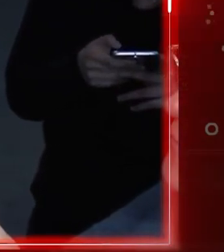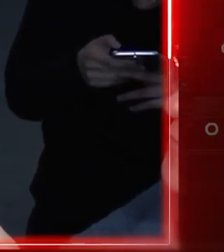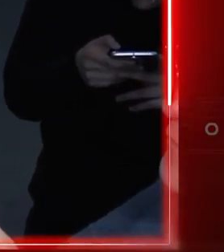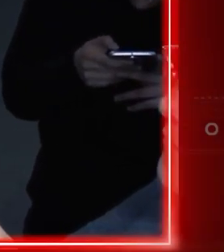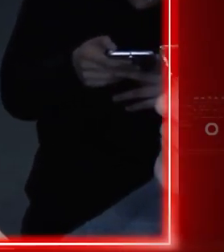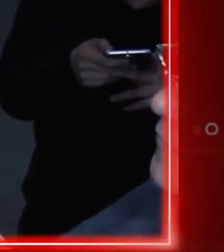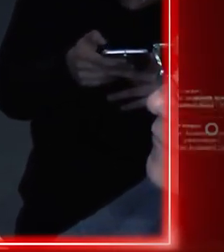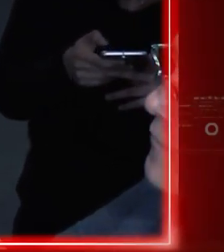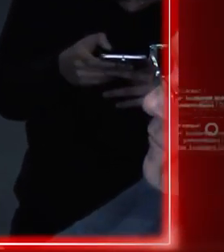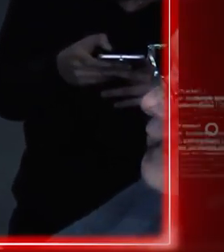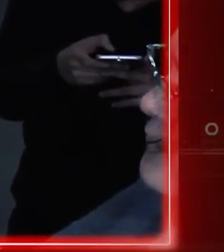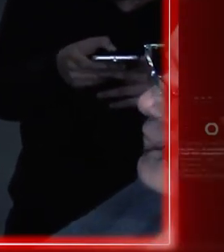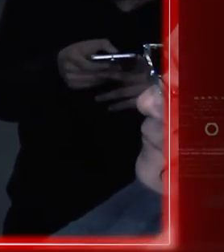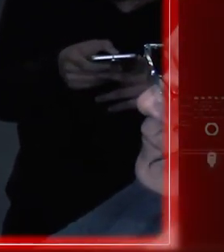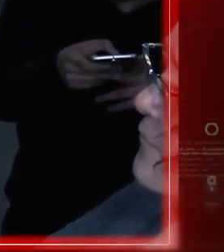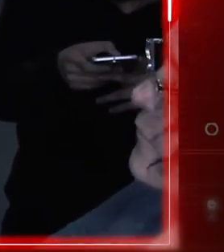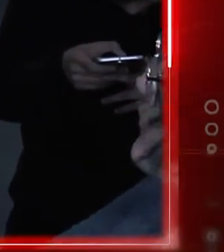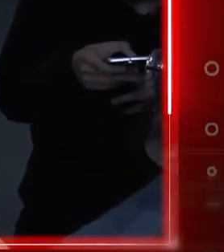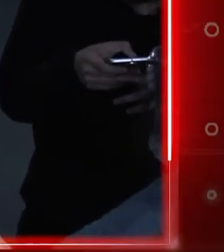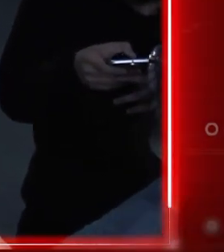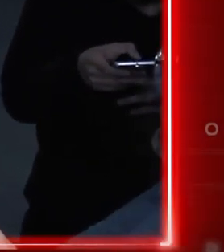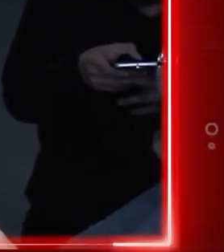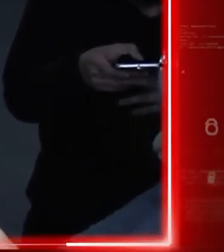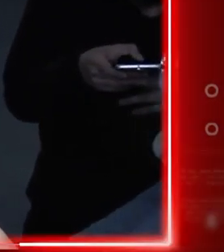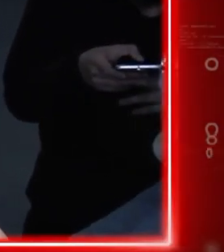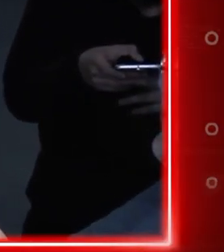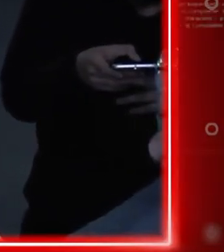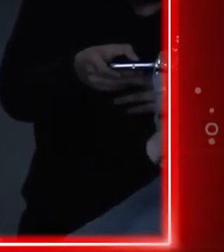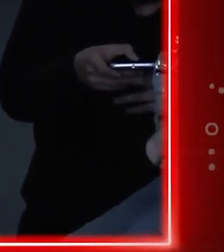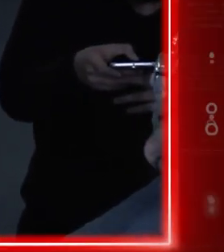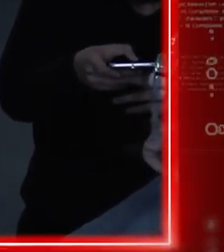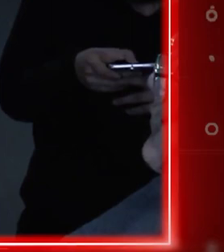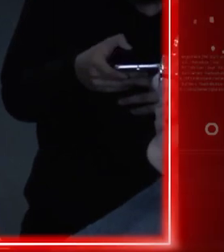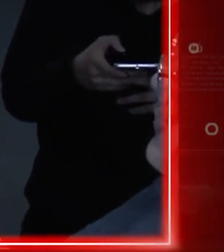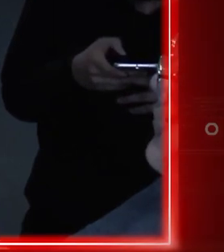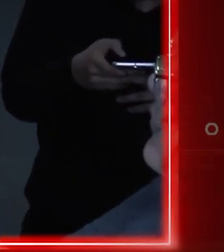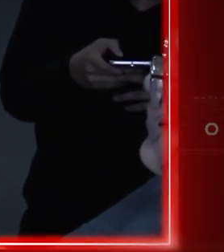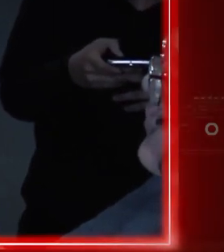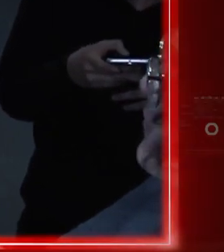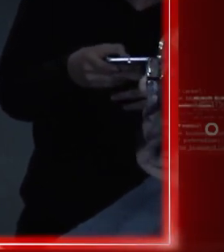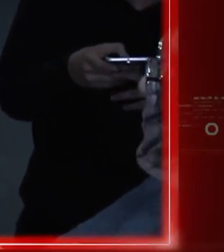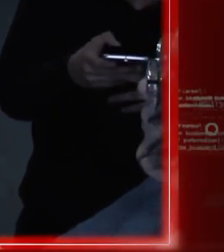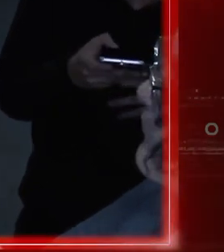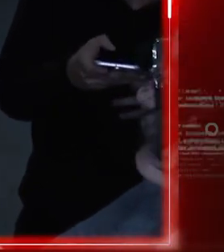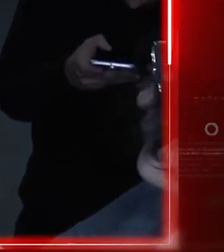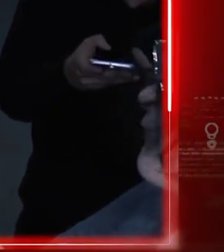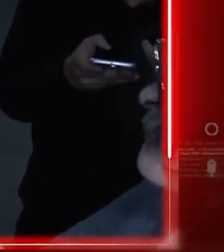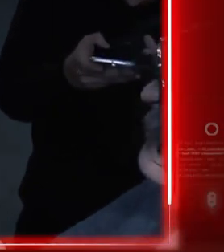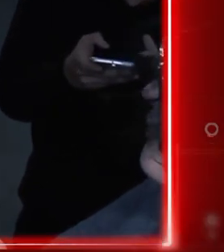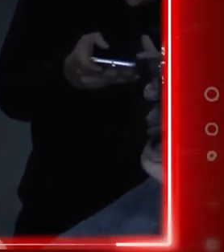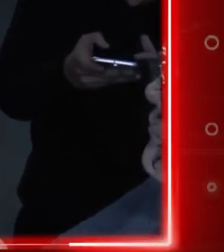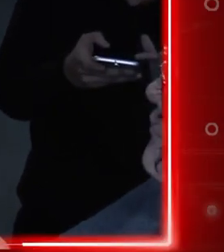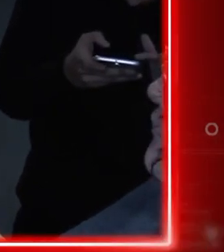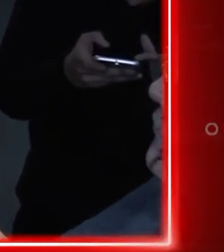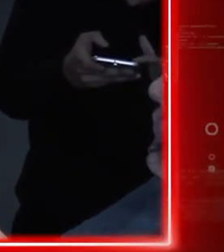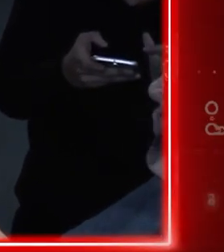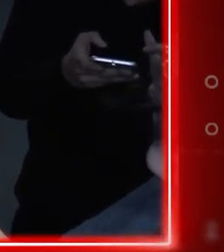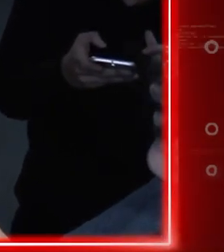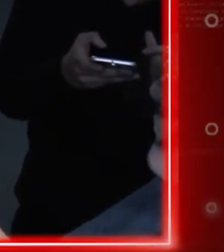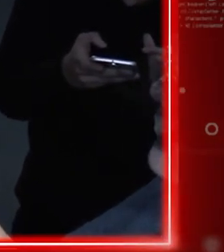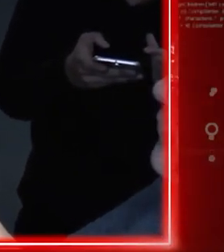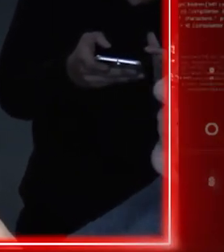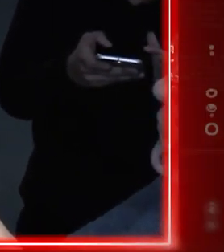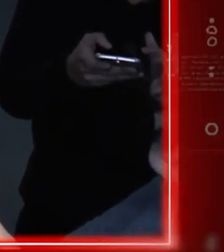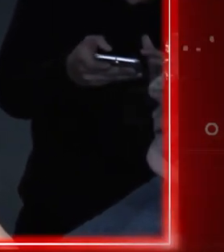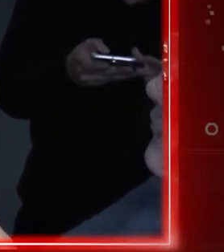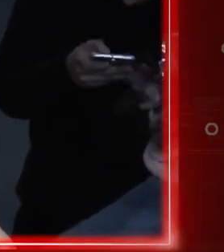ningún poder van a recibir a valor presente un presupuesto que apruebe la Cámara inferior al que tienen en